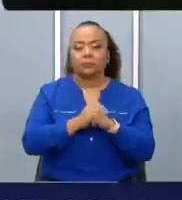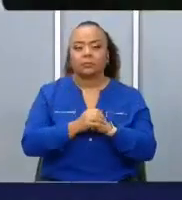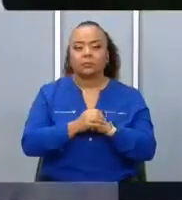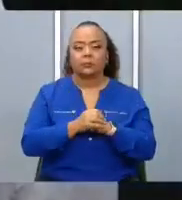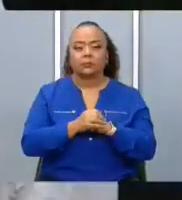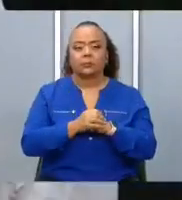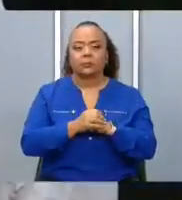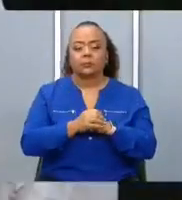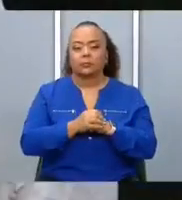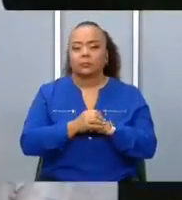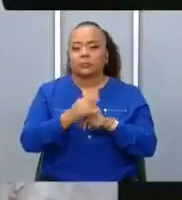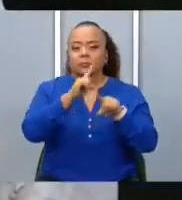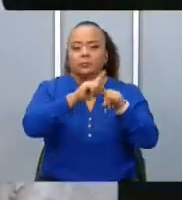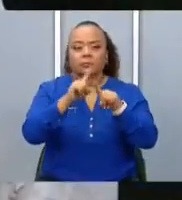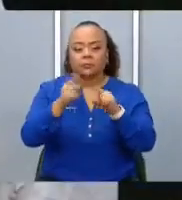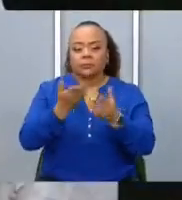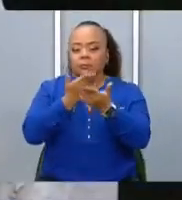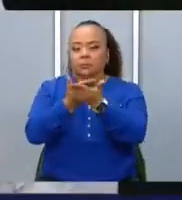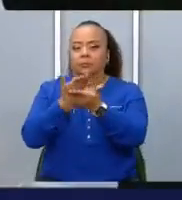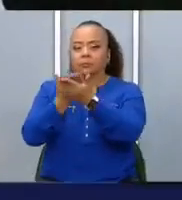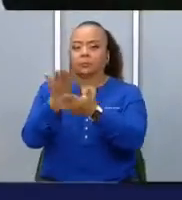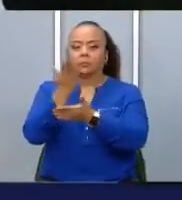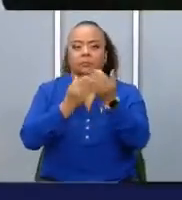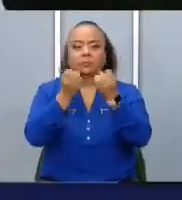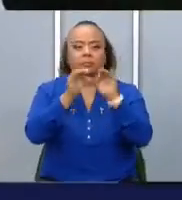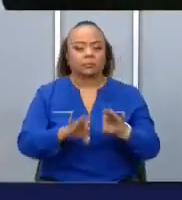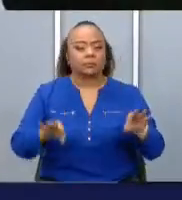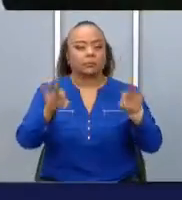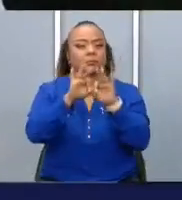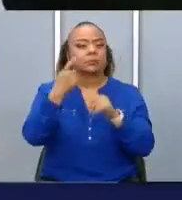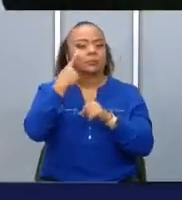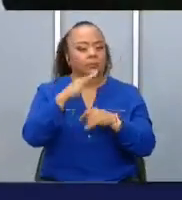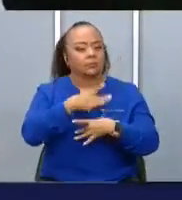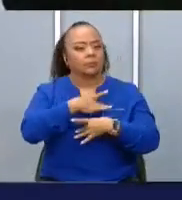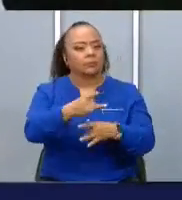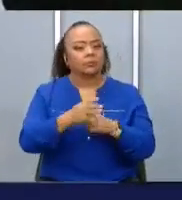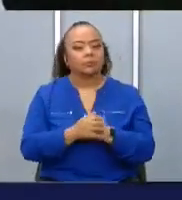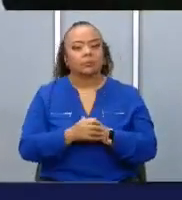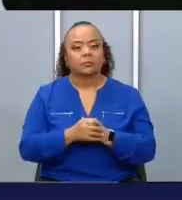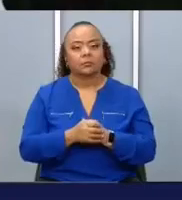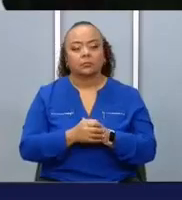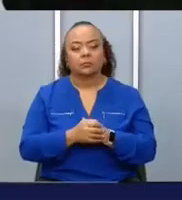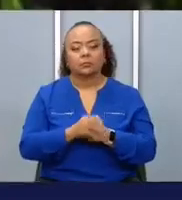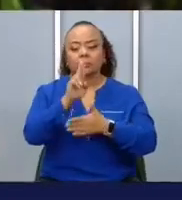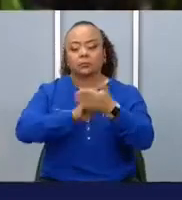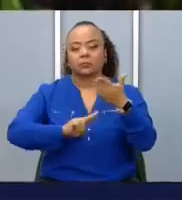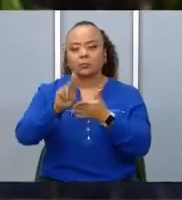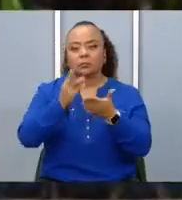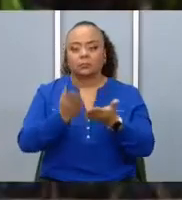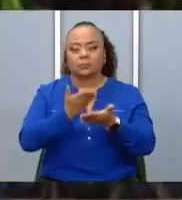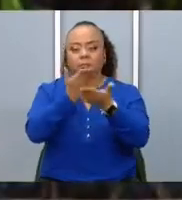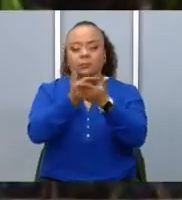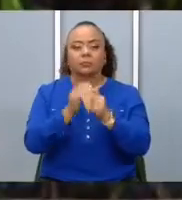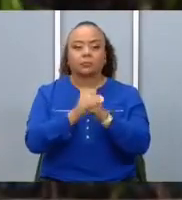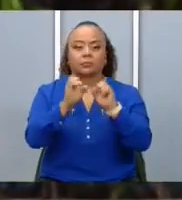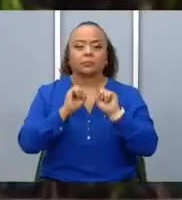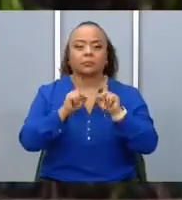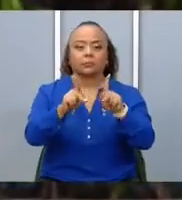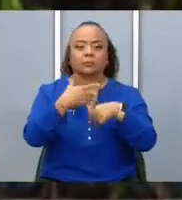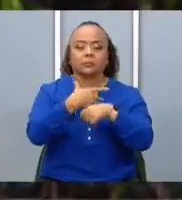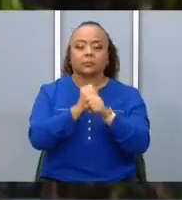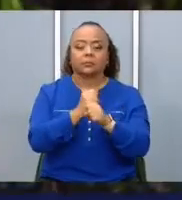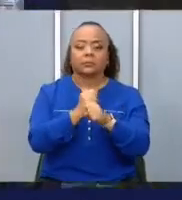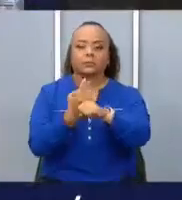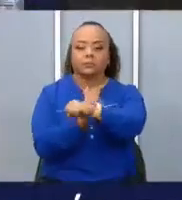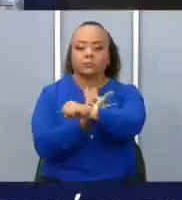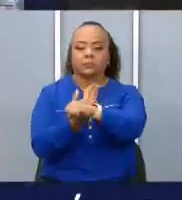mesa han estado eh varias propuestas algunas muy importantes que parecen muy interesantes las universidades han planteado la oportunidad de hacer